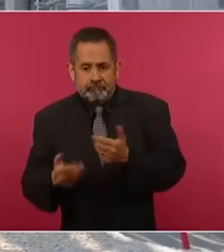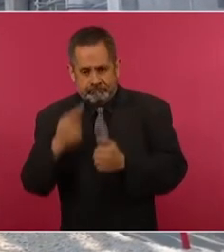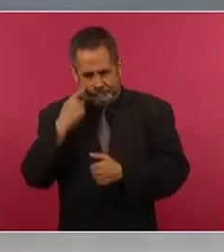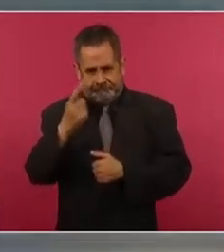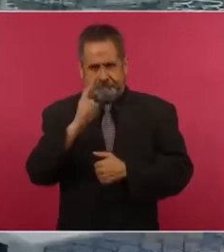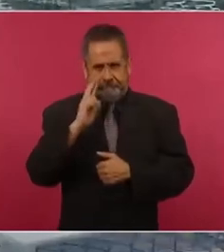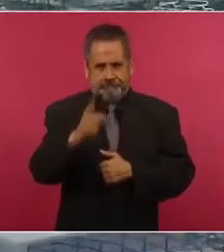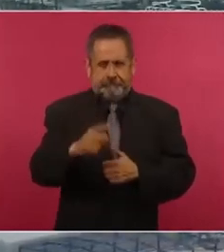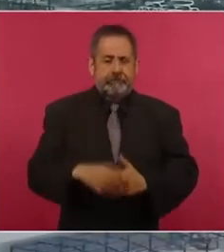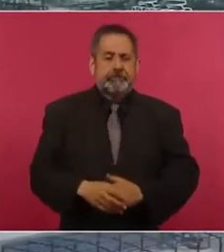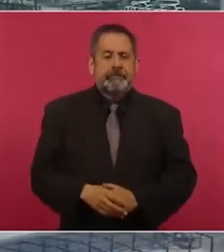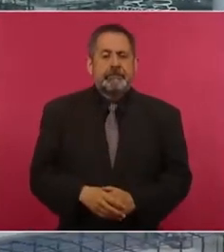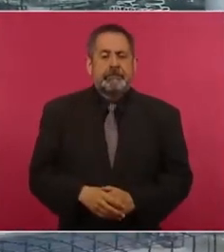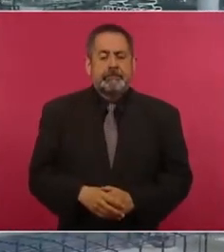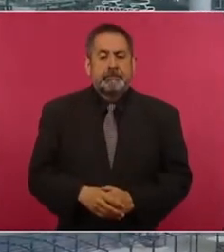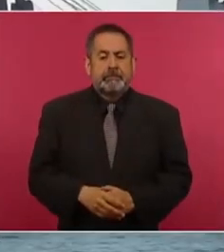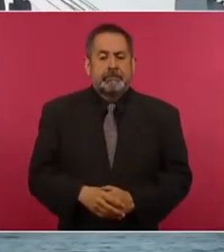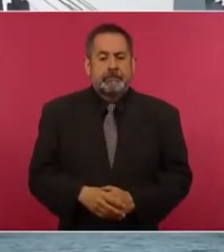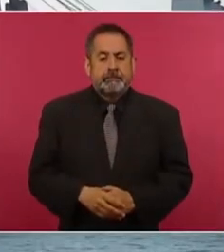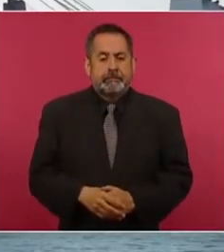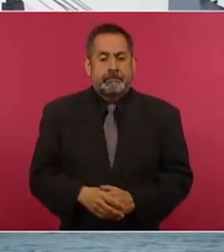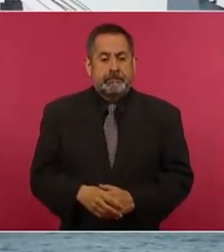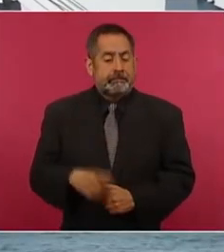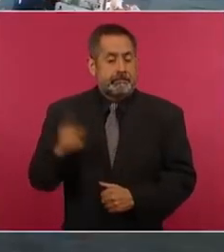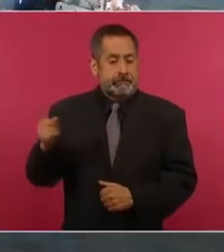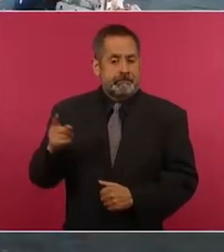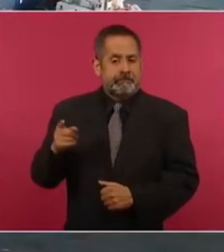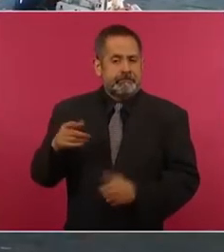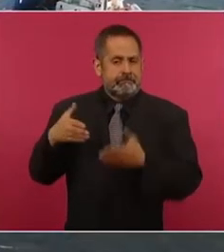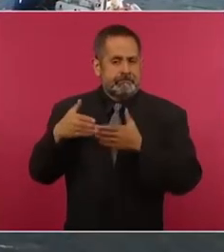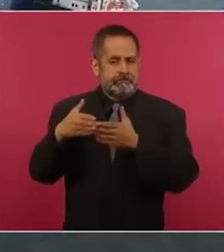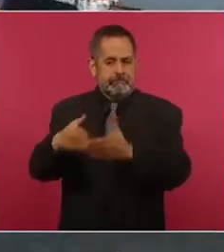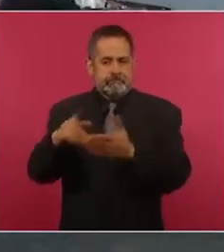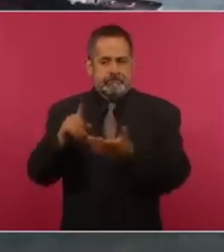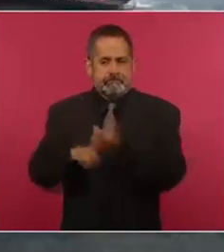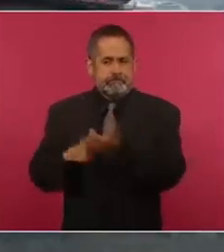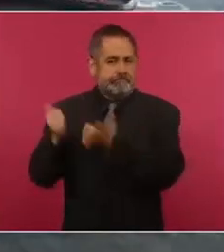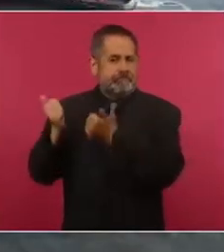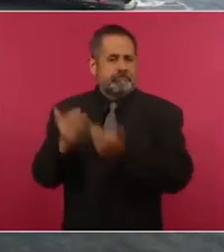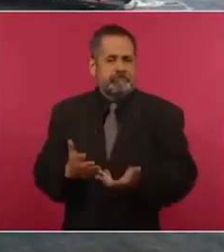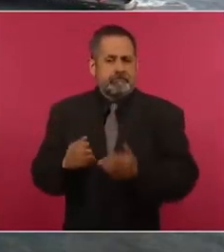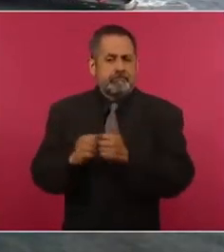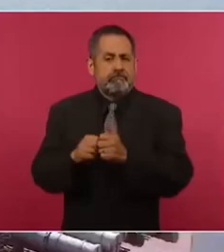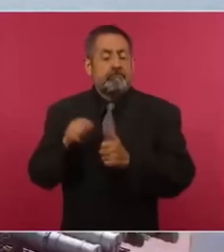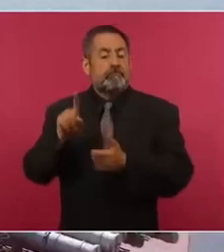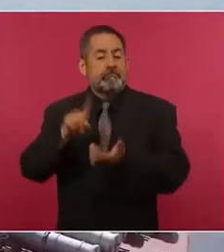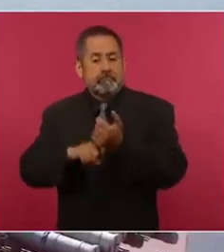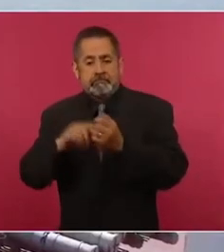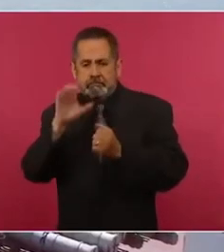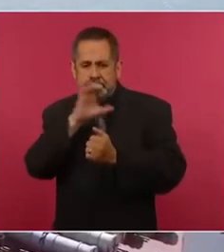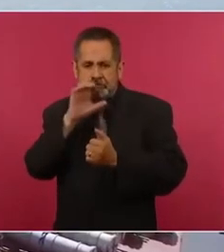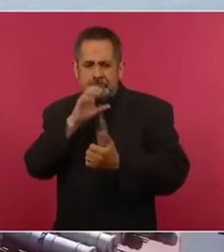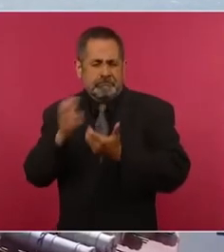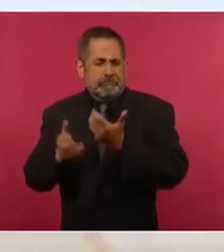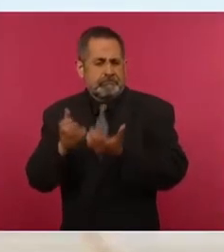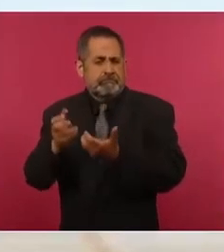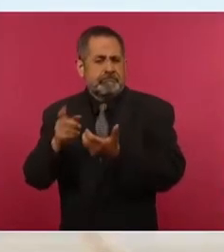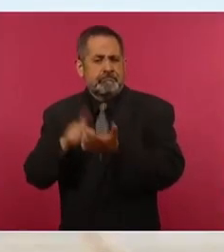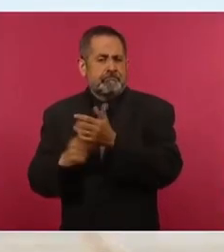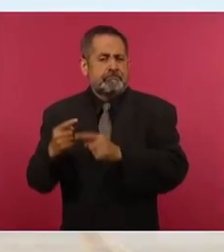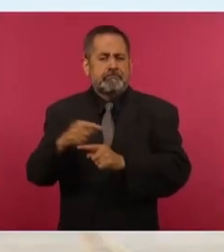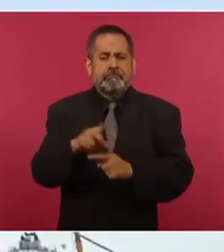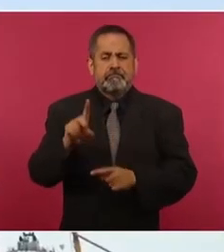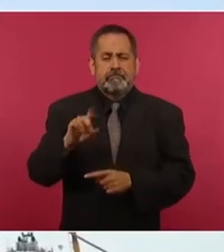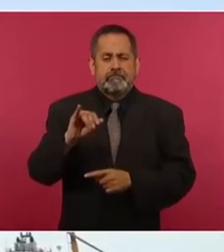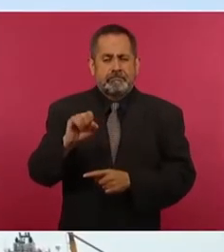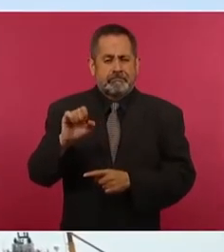reporte. Esta semana arribó al puerto de Dos Bocas la embarcación Ocean Freedom con los calentadores para la planta hidrotratadora de diésel, los